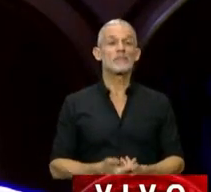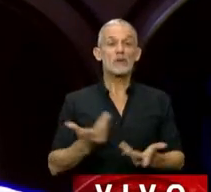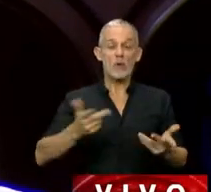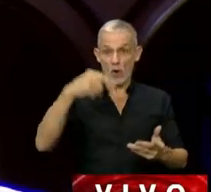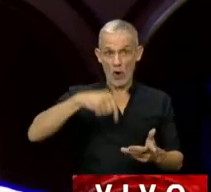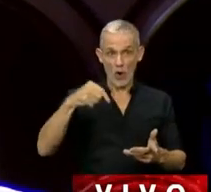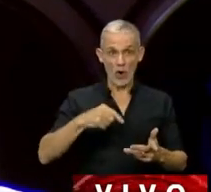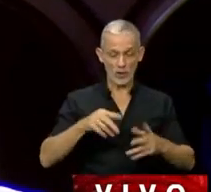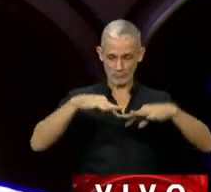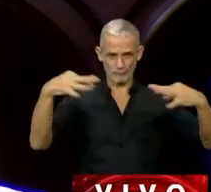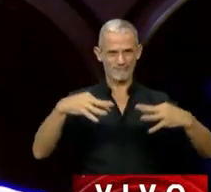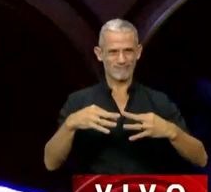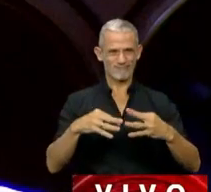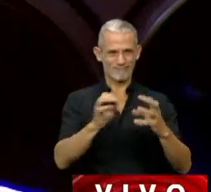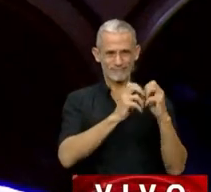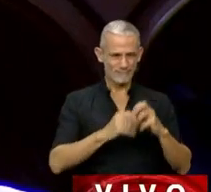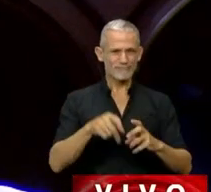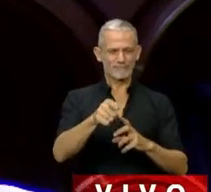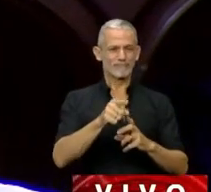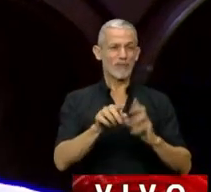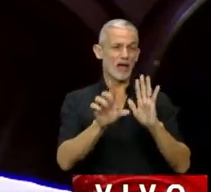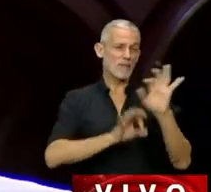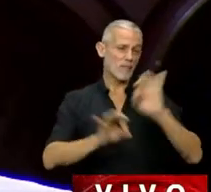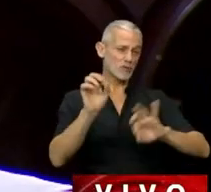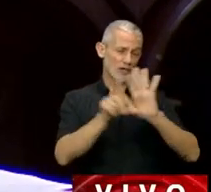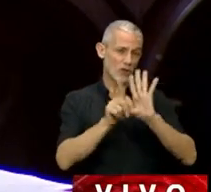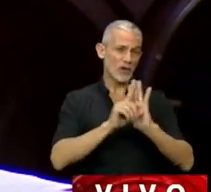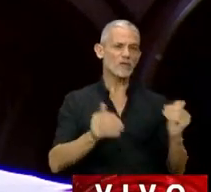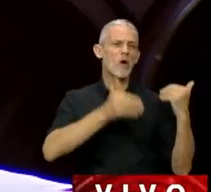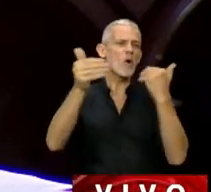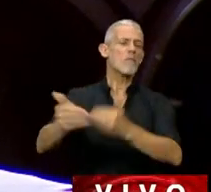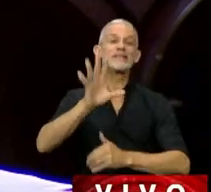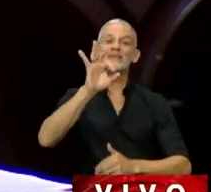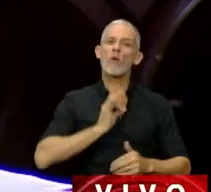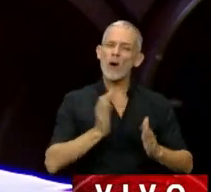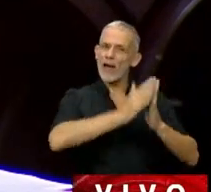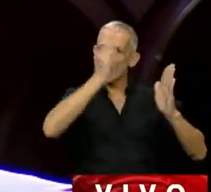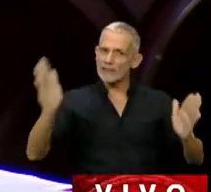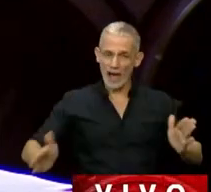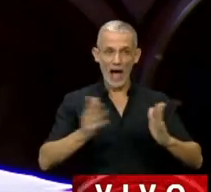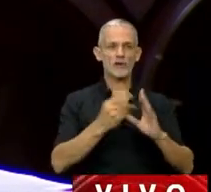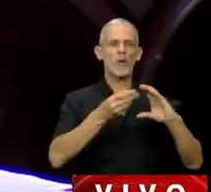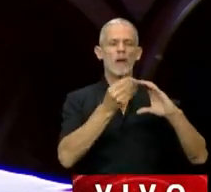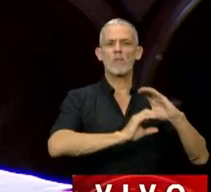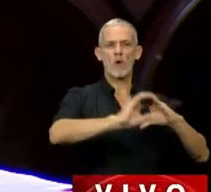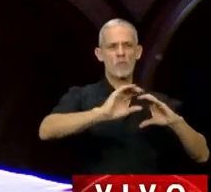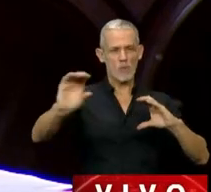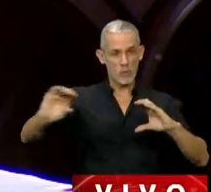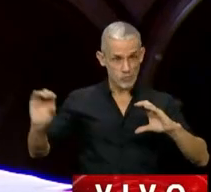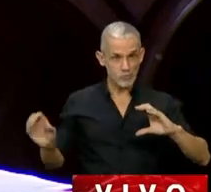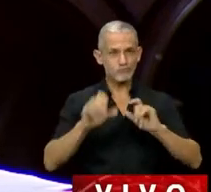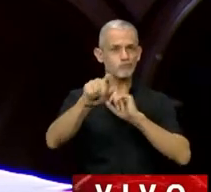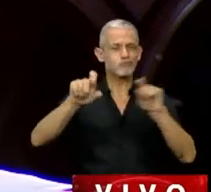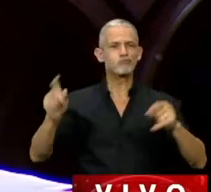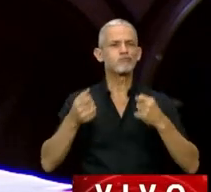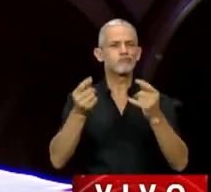digo que hoy estamos dando tratamiento a un proyecto de ley que prorroga por 50 años las asignaciones específicas